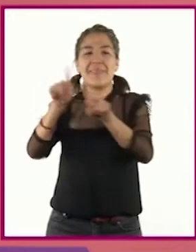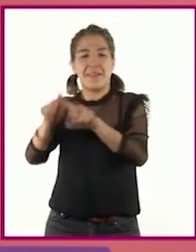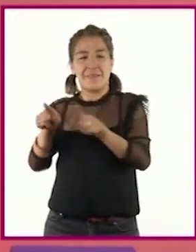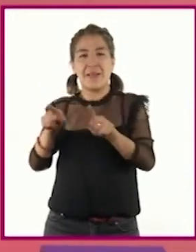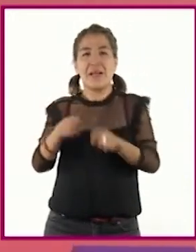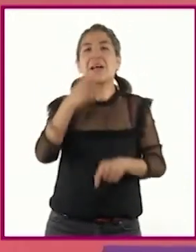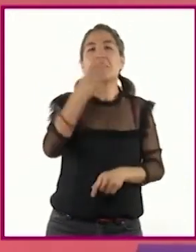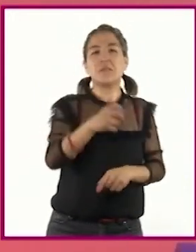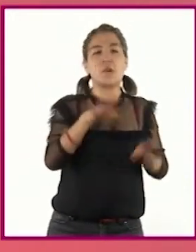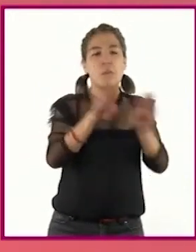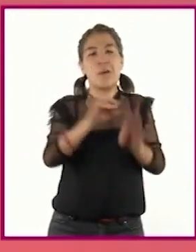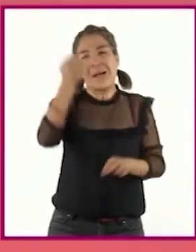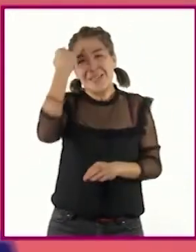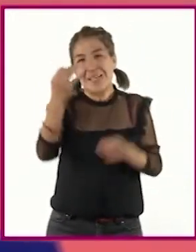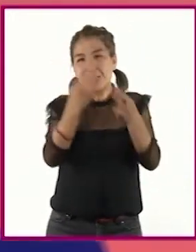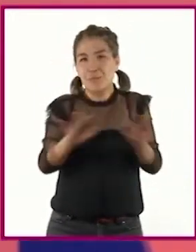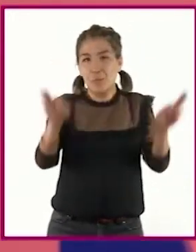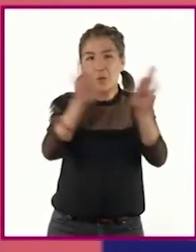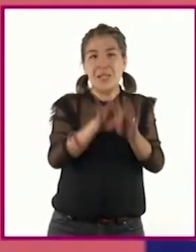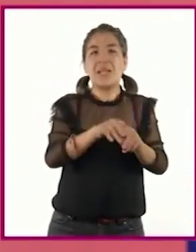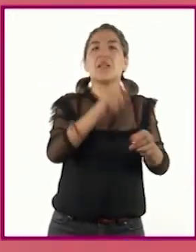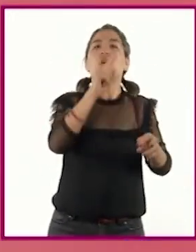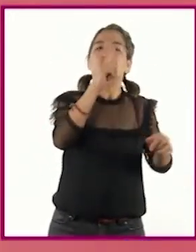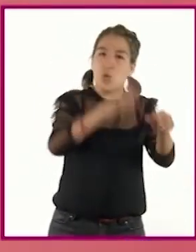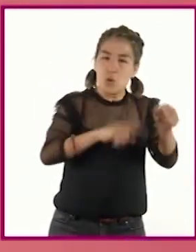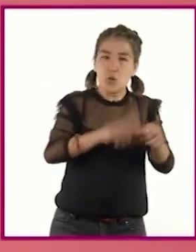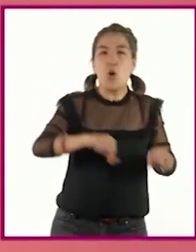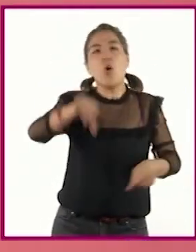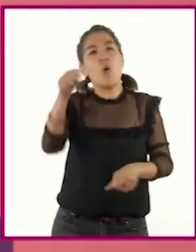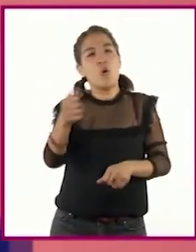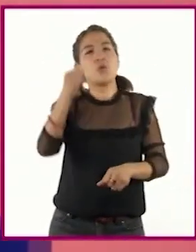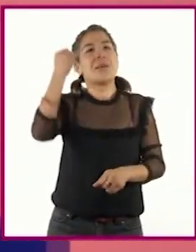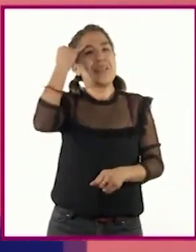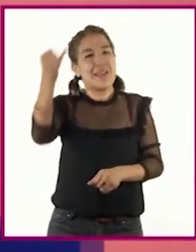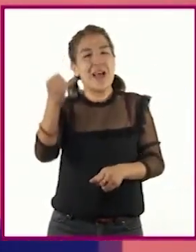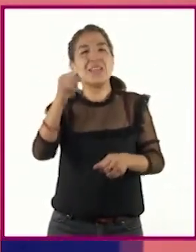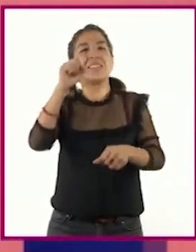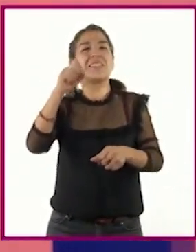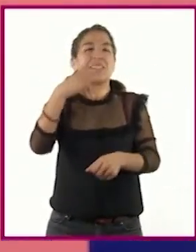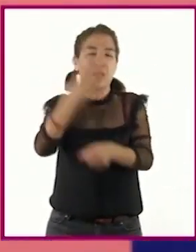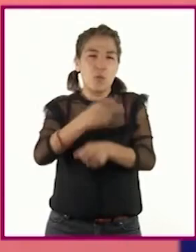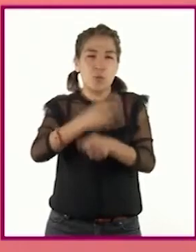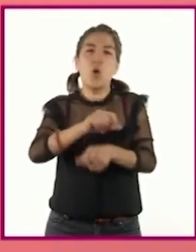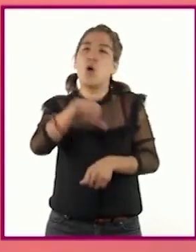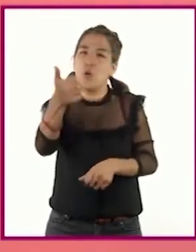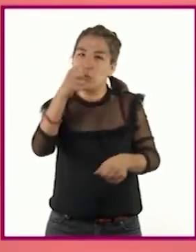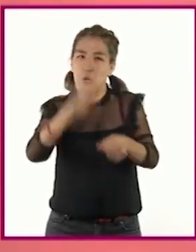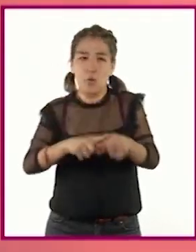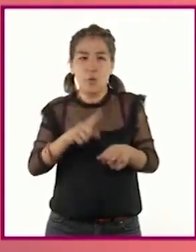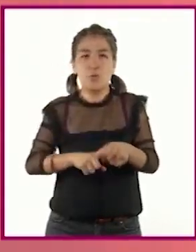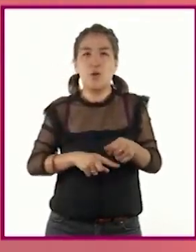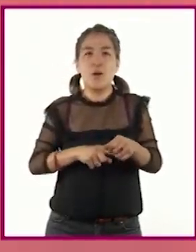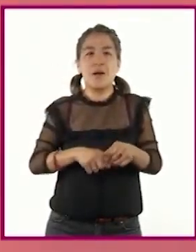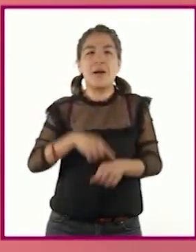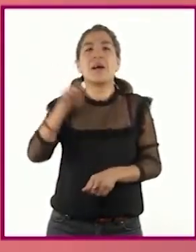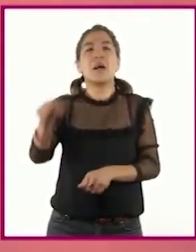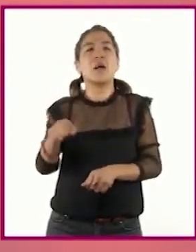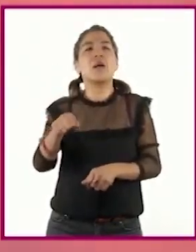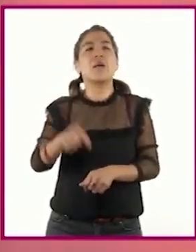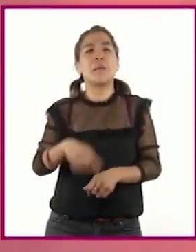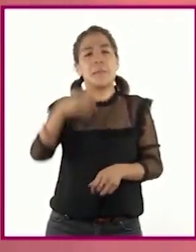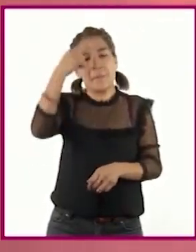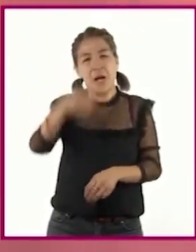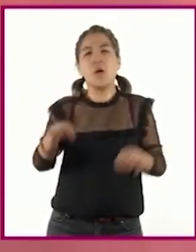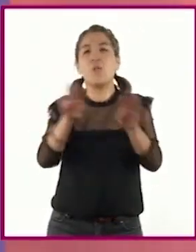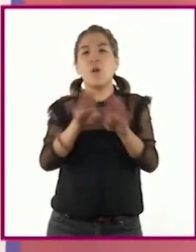que ir de un color las ideas principales, de otro color las ideas secundarias y un color más para